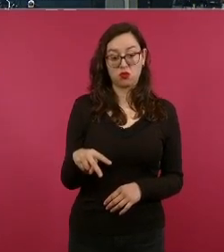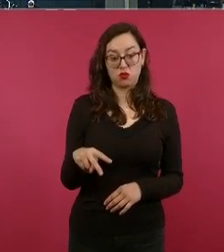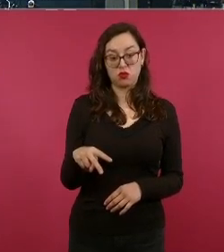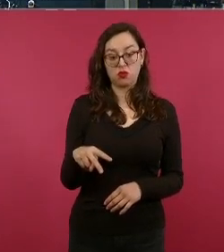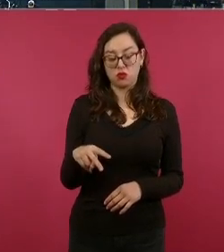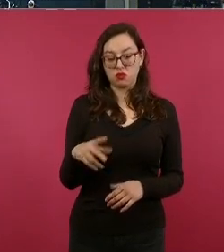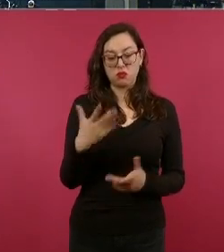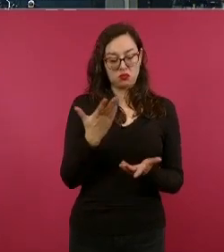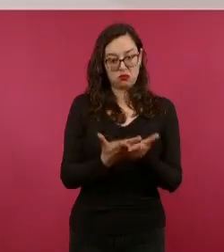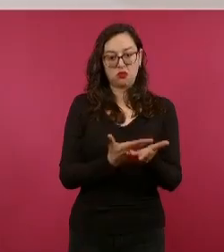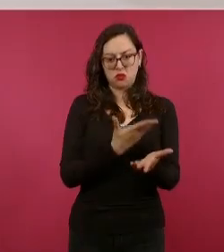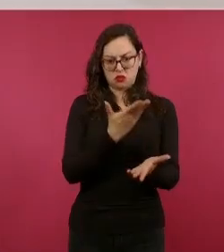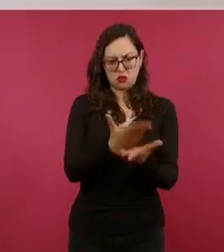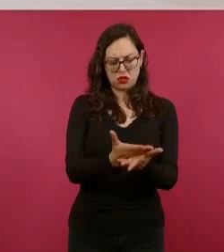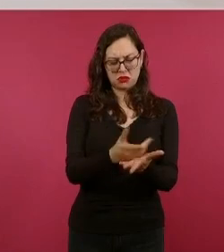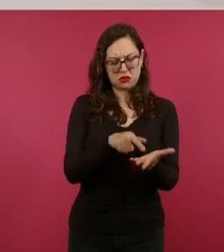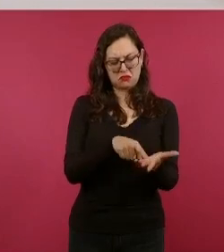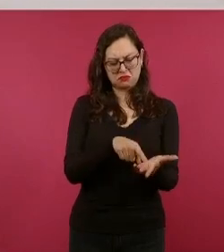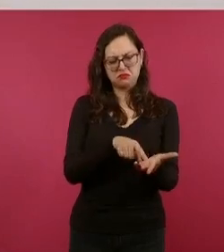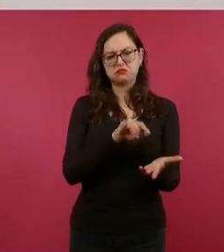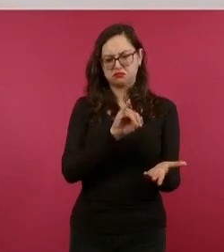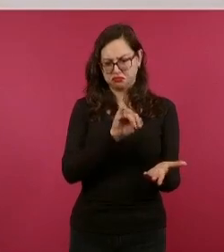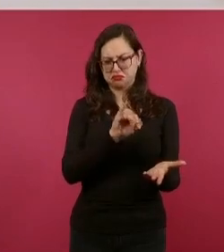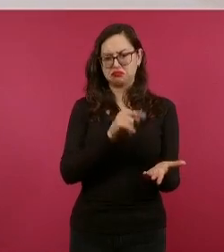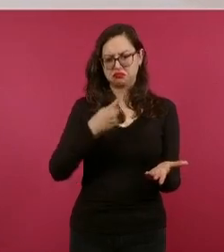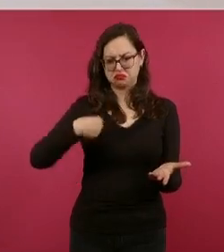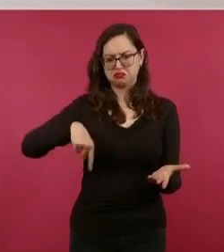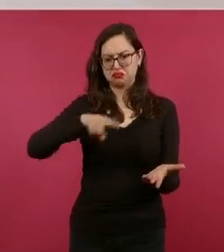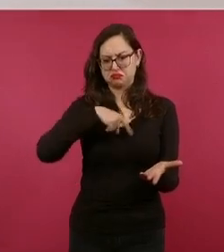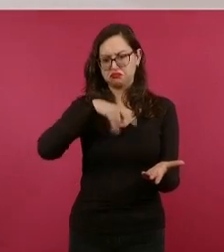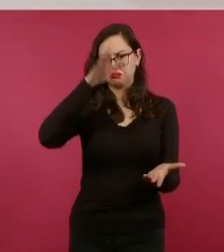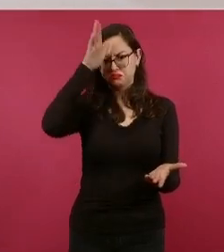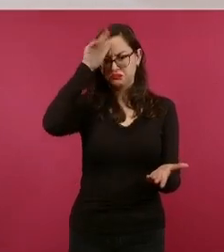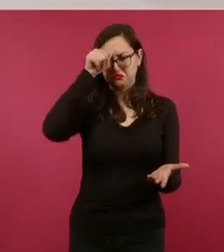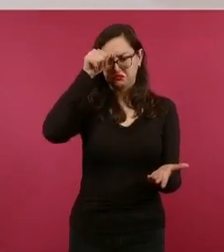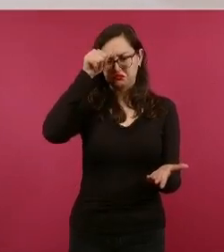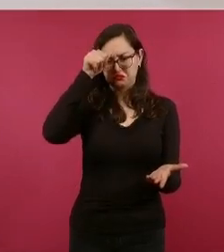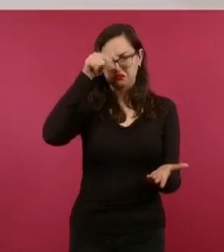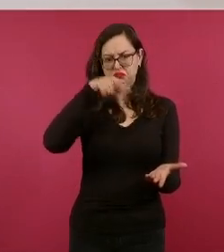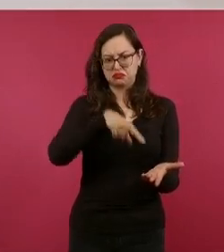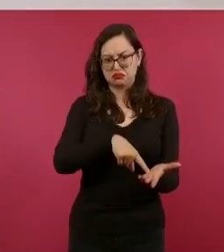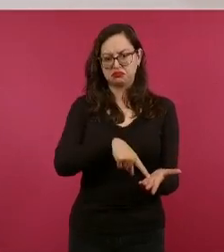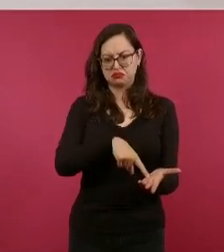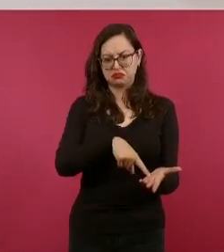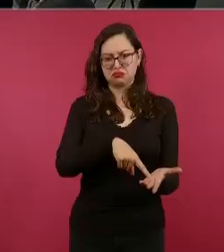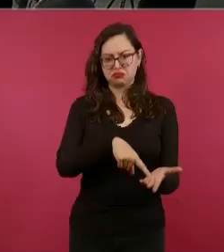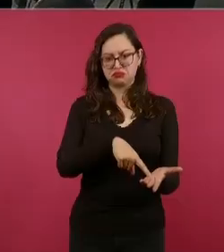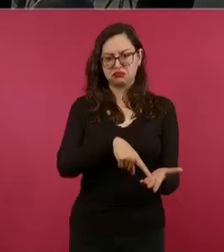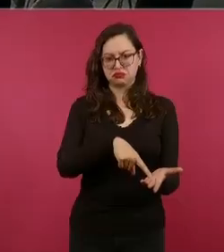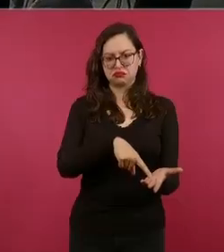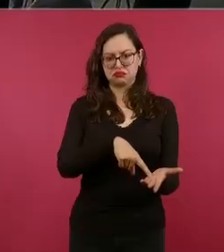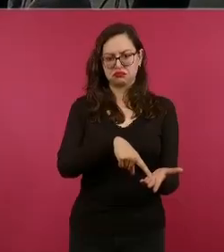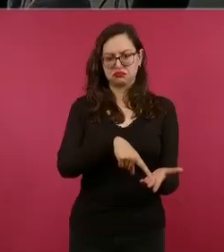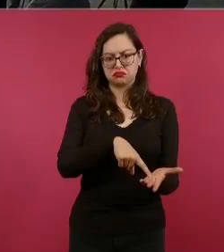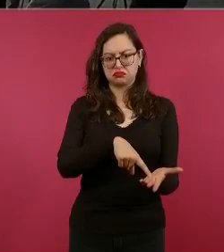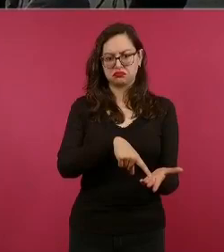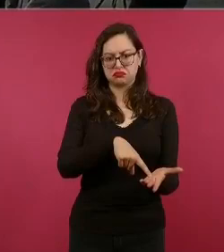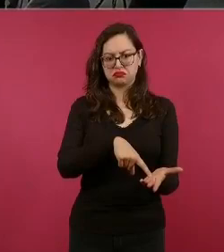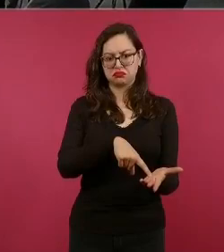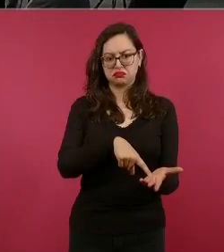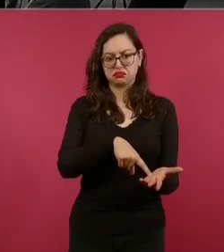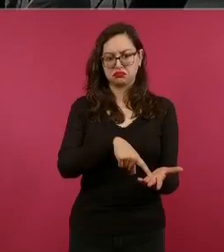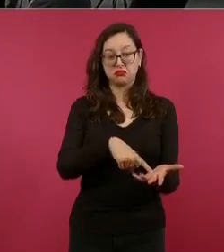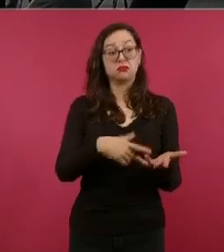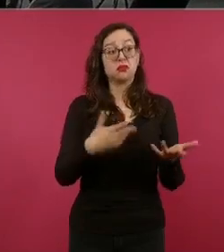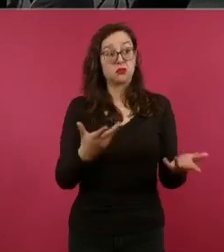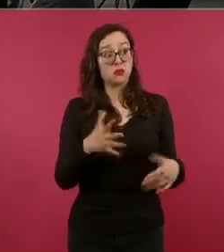Ellos lo propusieron, nosotros estuvimos de acuerdo. Y estamos proponiendo. Por eso se